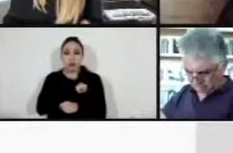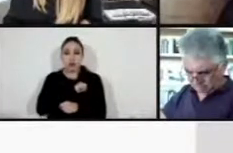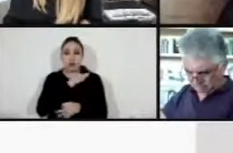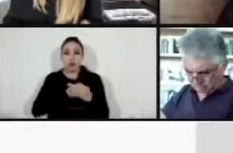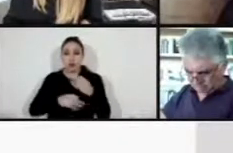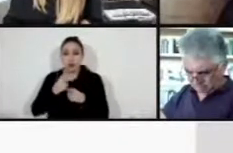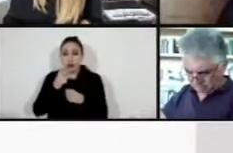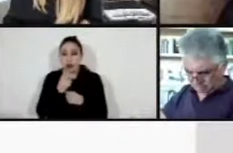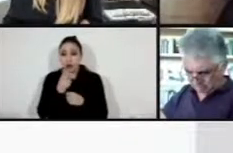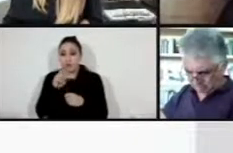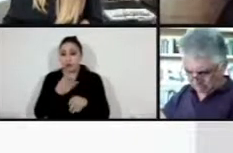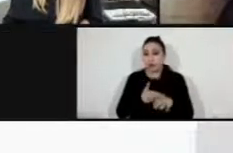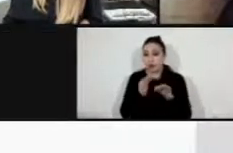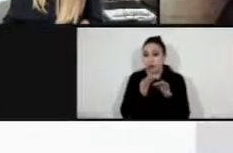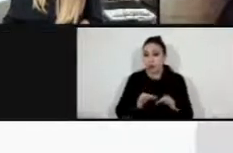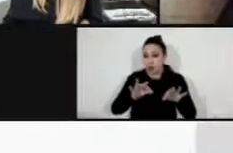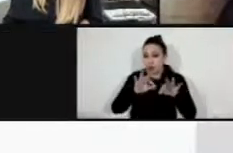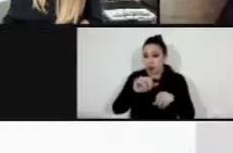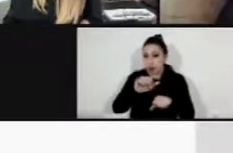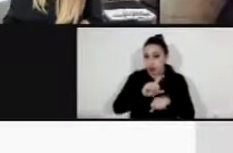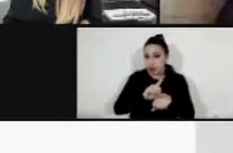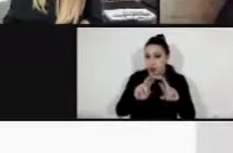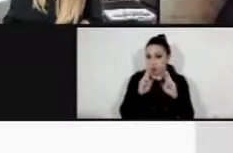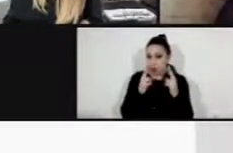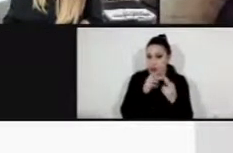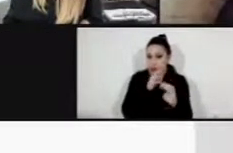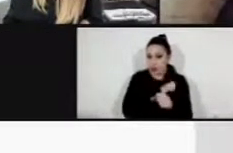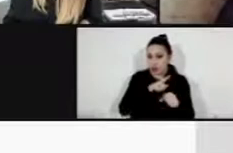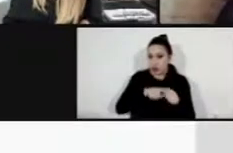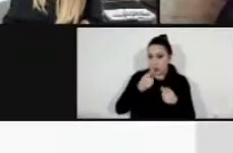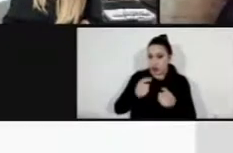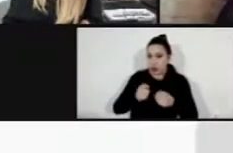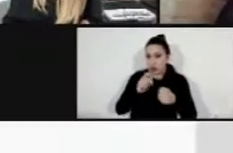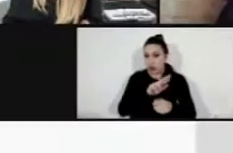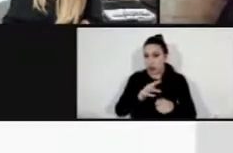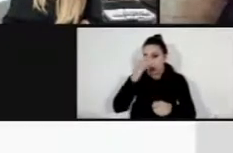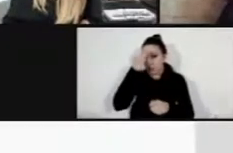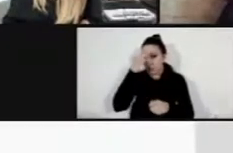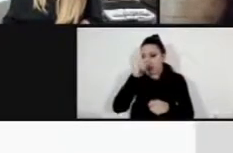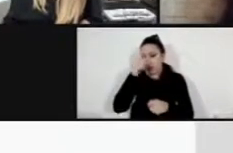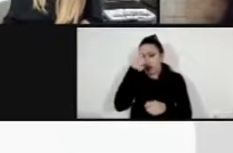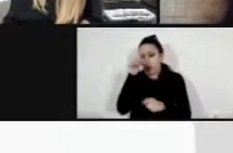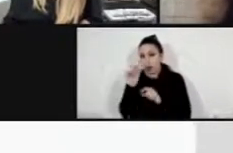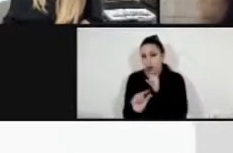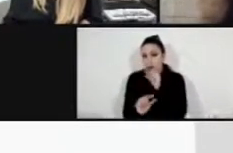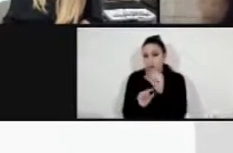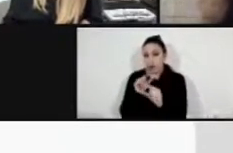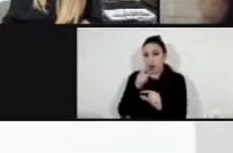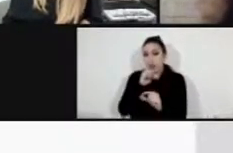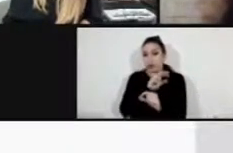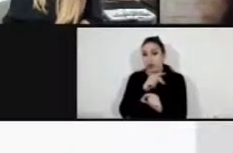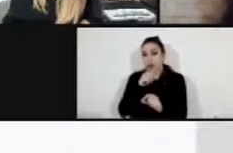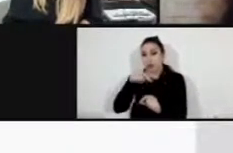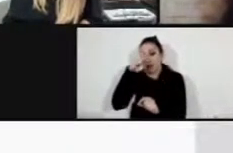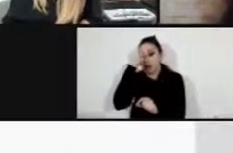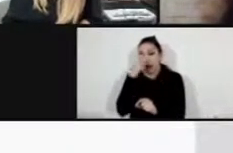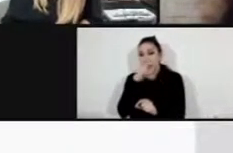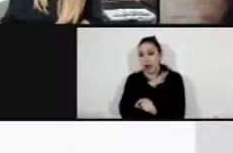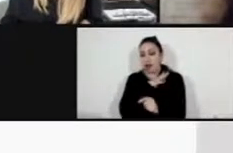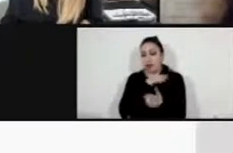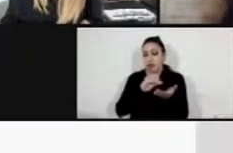este galardón en el momento más oscuro y difícil para el conocimiento, el saber en nuestro país.